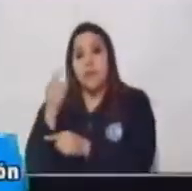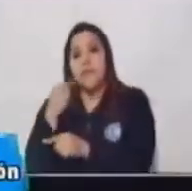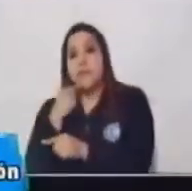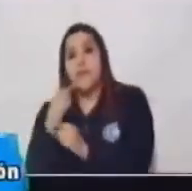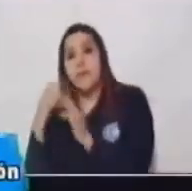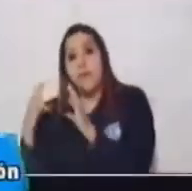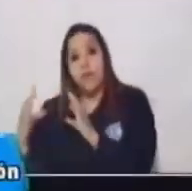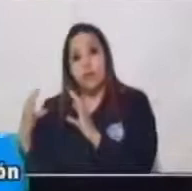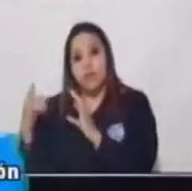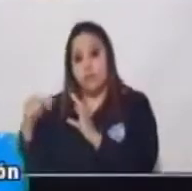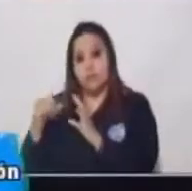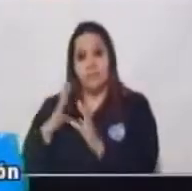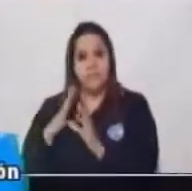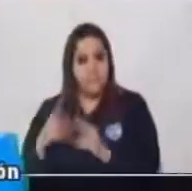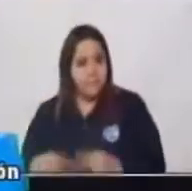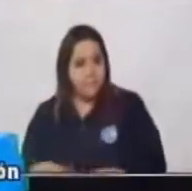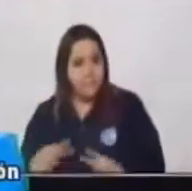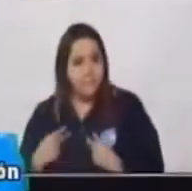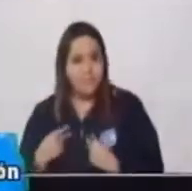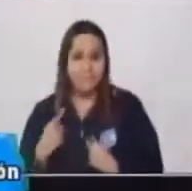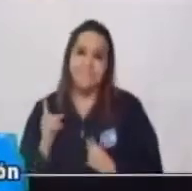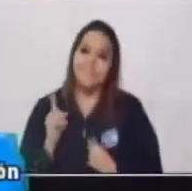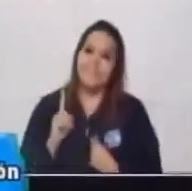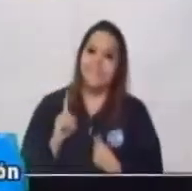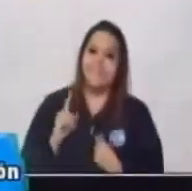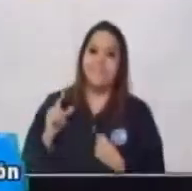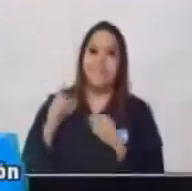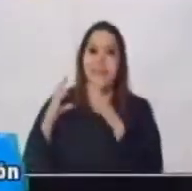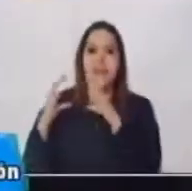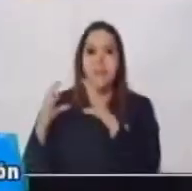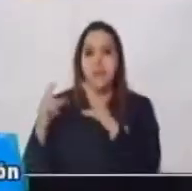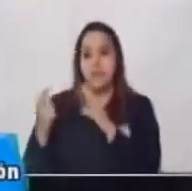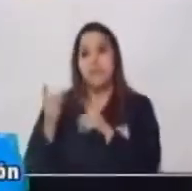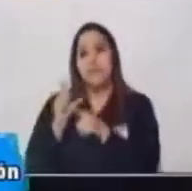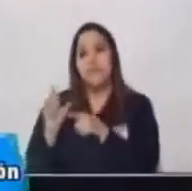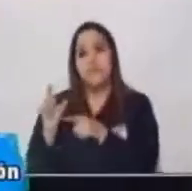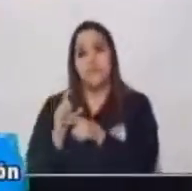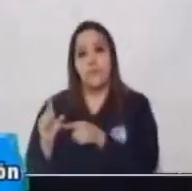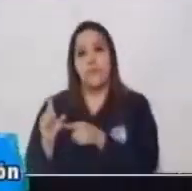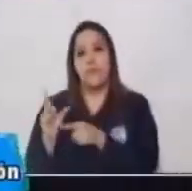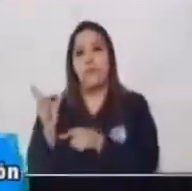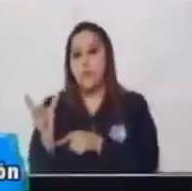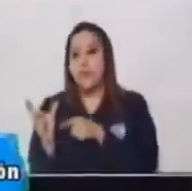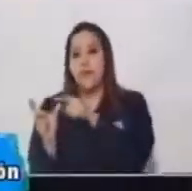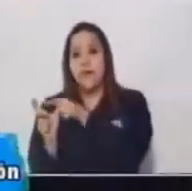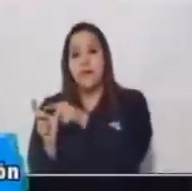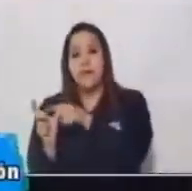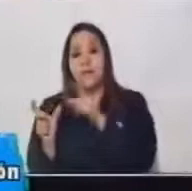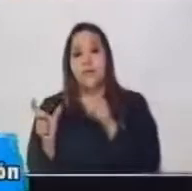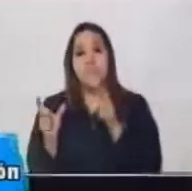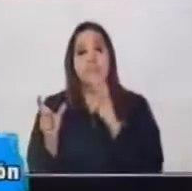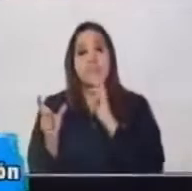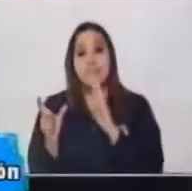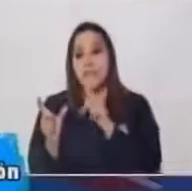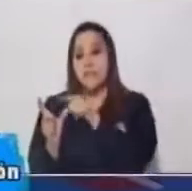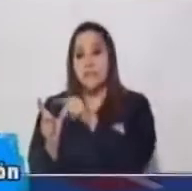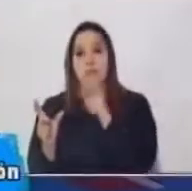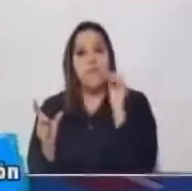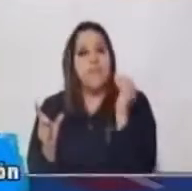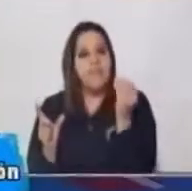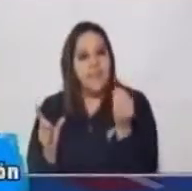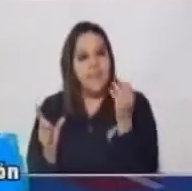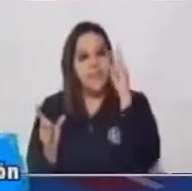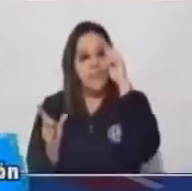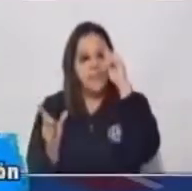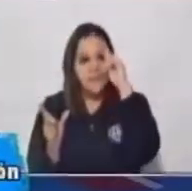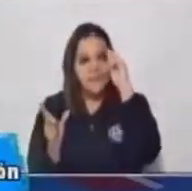vida. No, no tiene vida. En su ser inanimado. Por lo tanto, voy a responder a qué. Recuérdate que